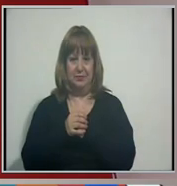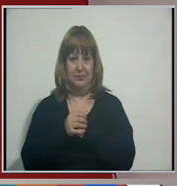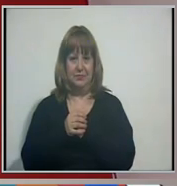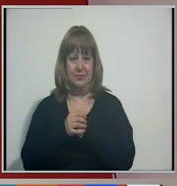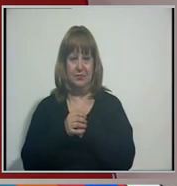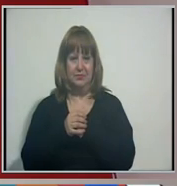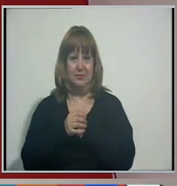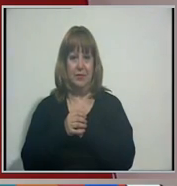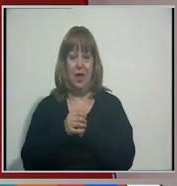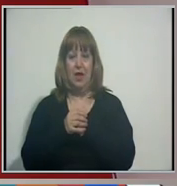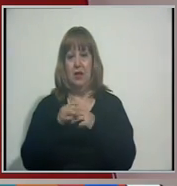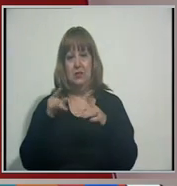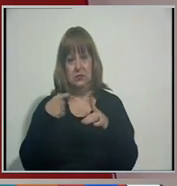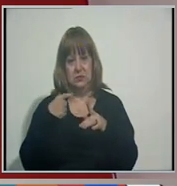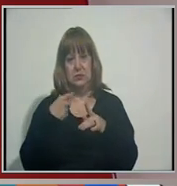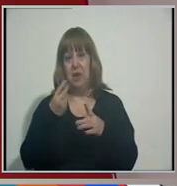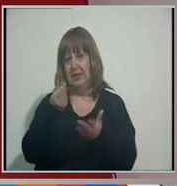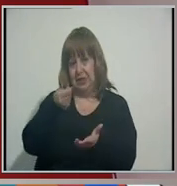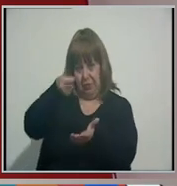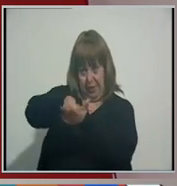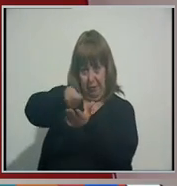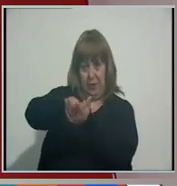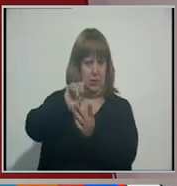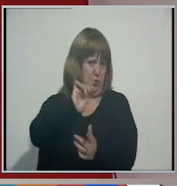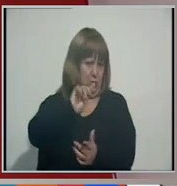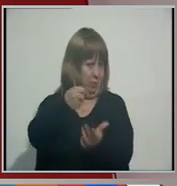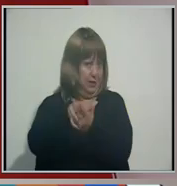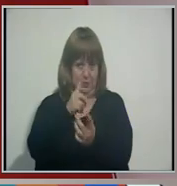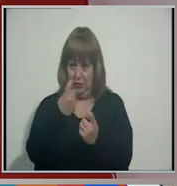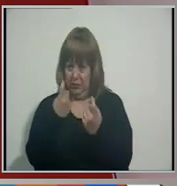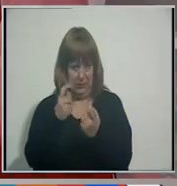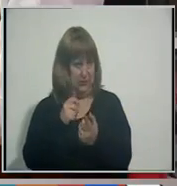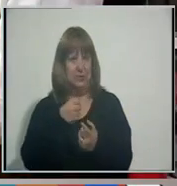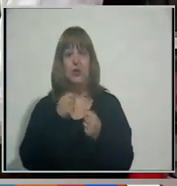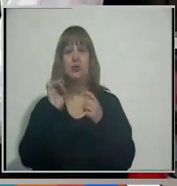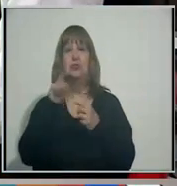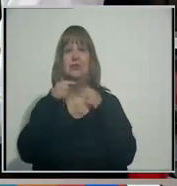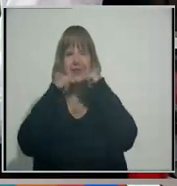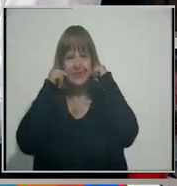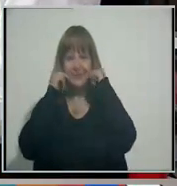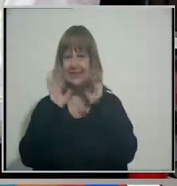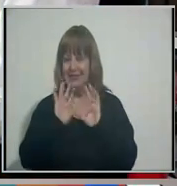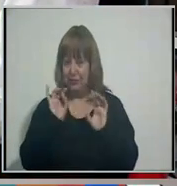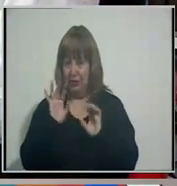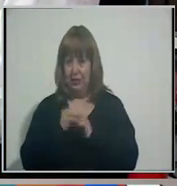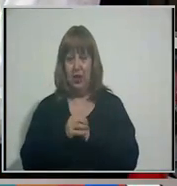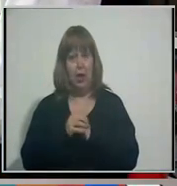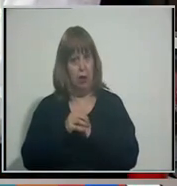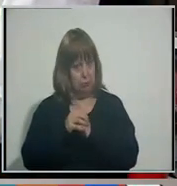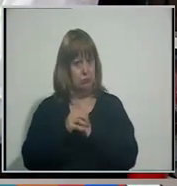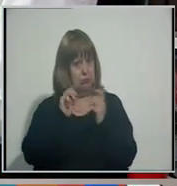veces me quieren dar plata. Le digo, no, ya me pagaste. Al sonreír y me pagaste. ¿Cambió desde ese primer día? Muchísimo. Mucha gente se ha